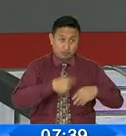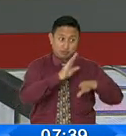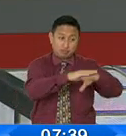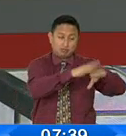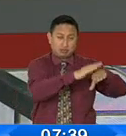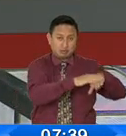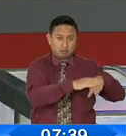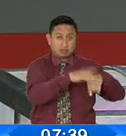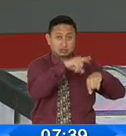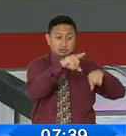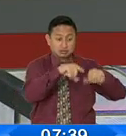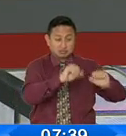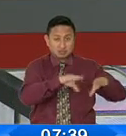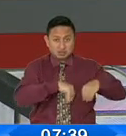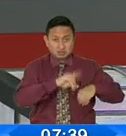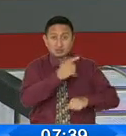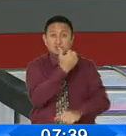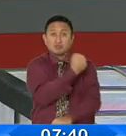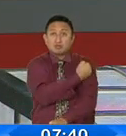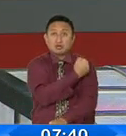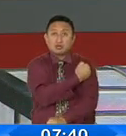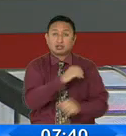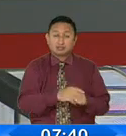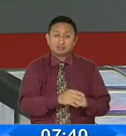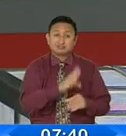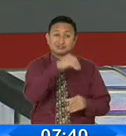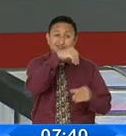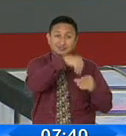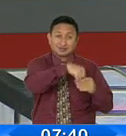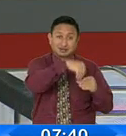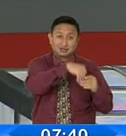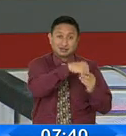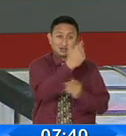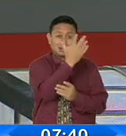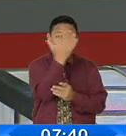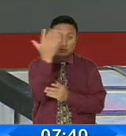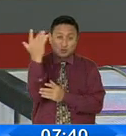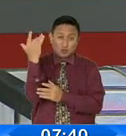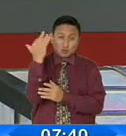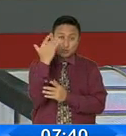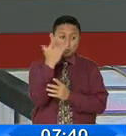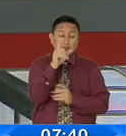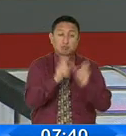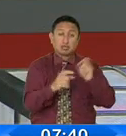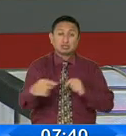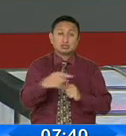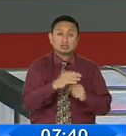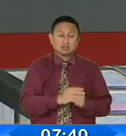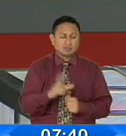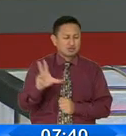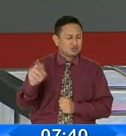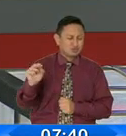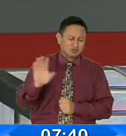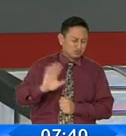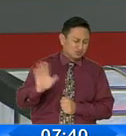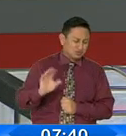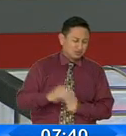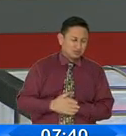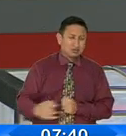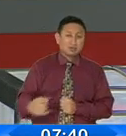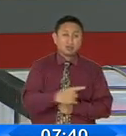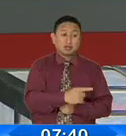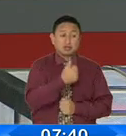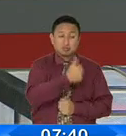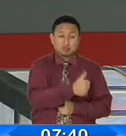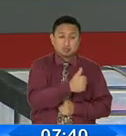que acepten la vacuna. En las comunidades del interior selvático y de la zona fronteriza, sus habitantes se niegan a inocularse por mitos que se han